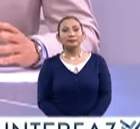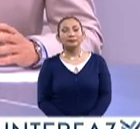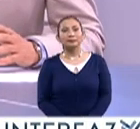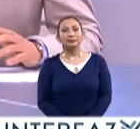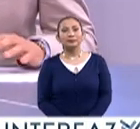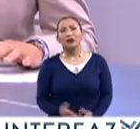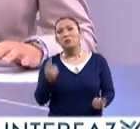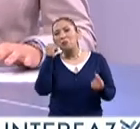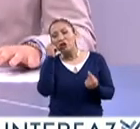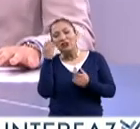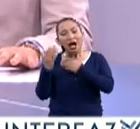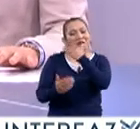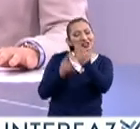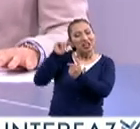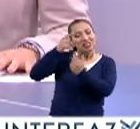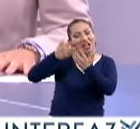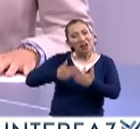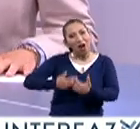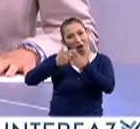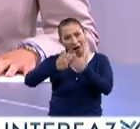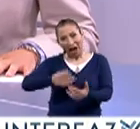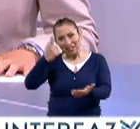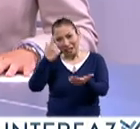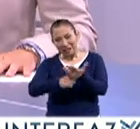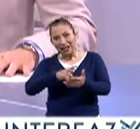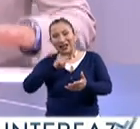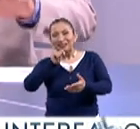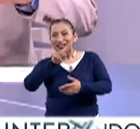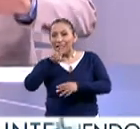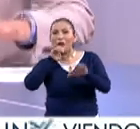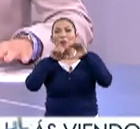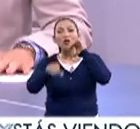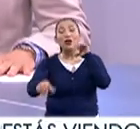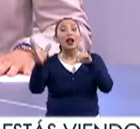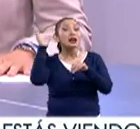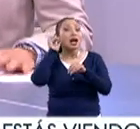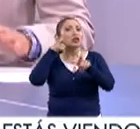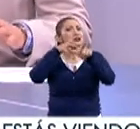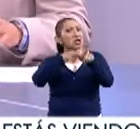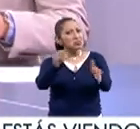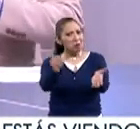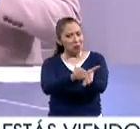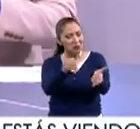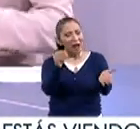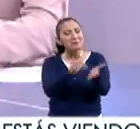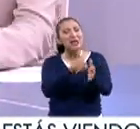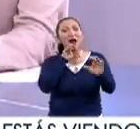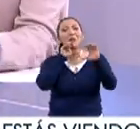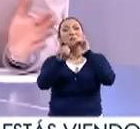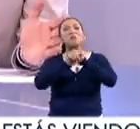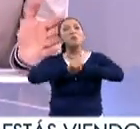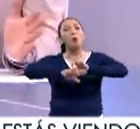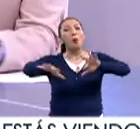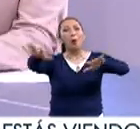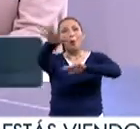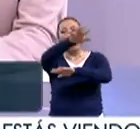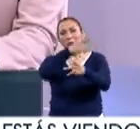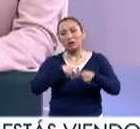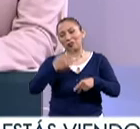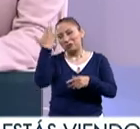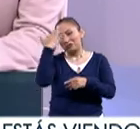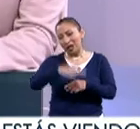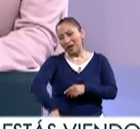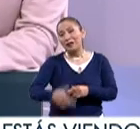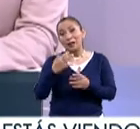Y a pesar de los avances tecnológicos en las telecomunicaciones, la radio continúa siendo un medio de comunicación masivo, como todo el